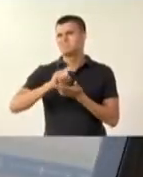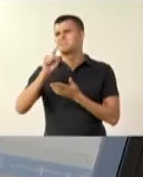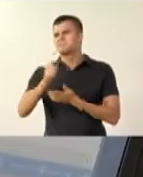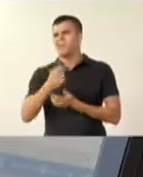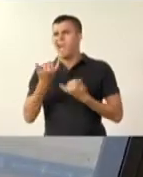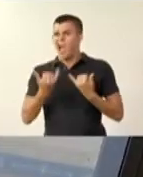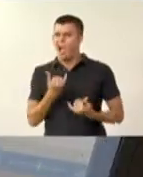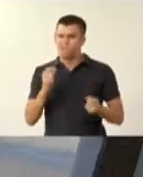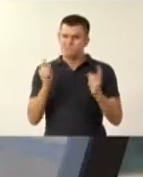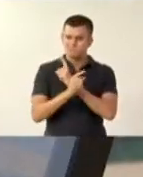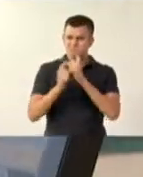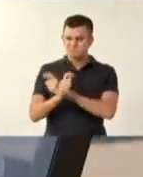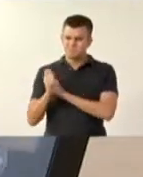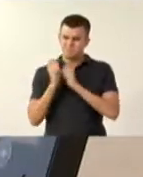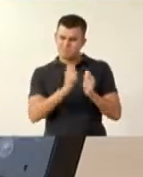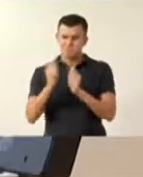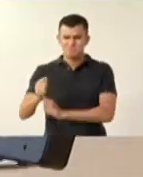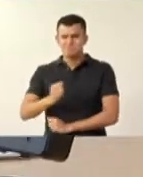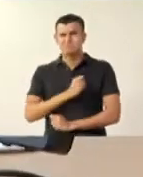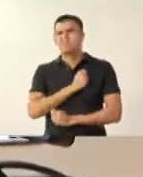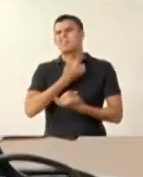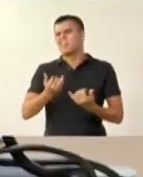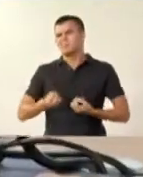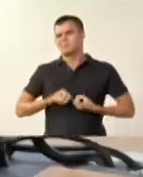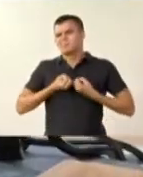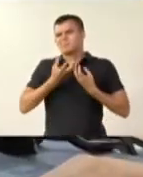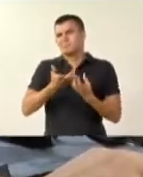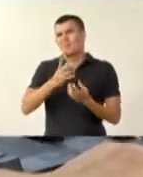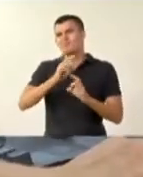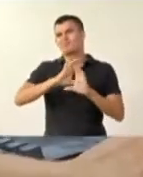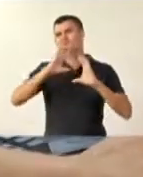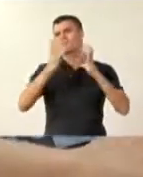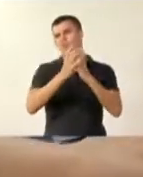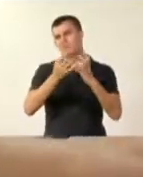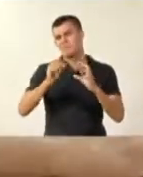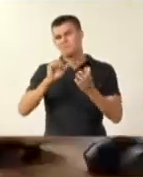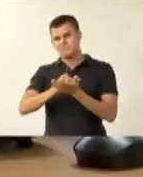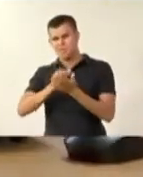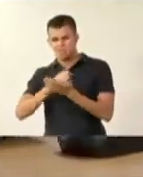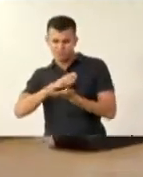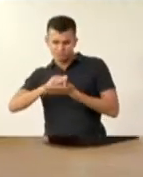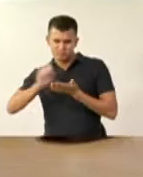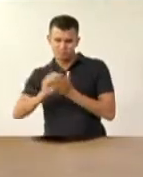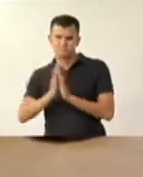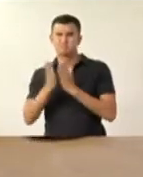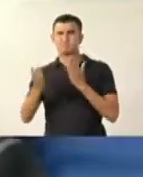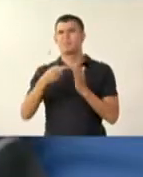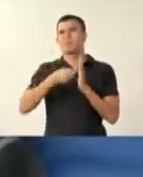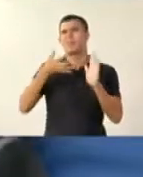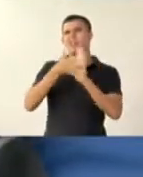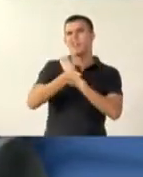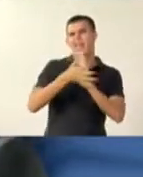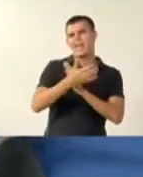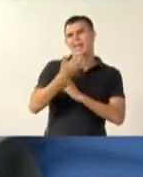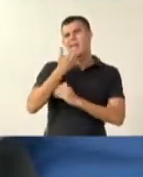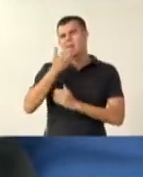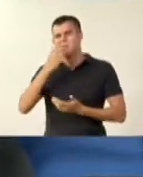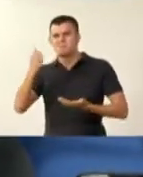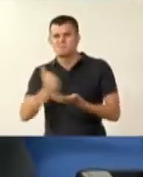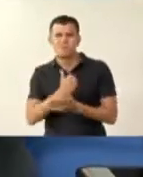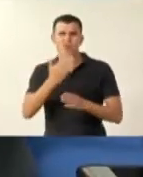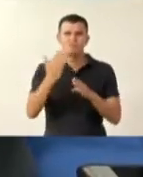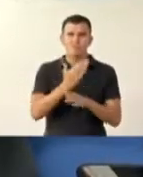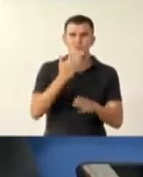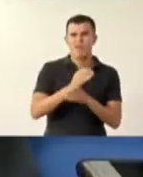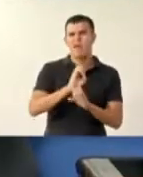Escribir se ha convertido en una pasión para muchos jóvenes que quieren expresar al mundo sus ideales a través de libros que narran triunfos o fracasos